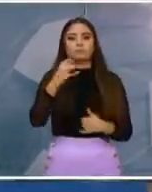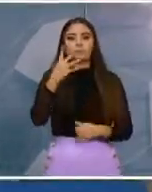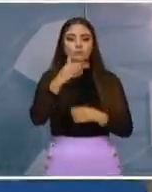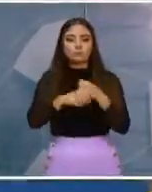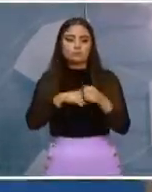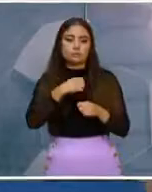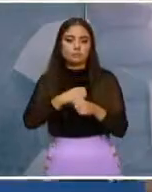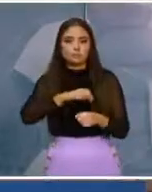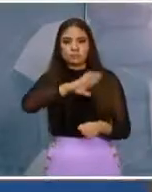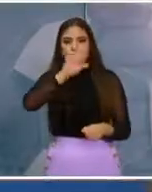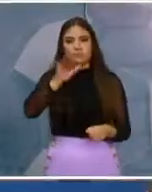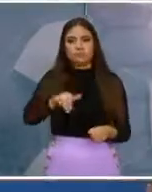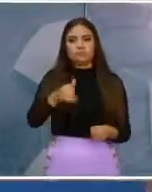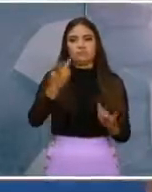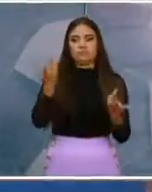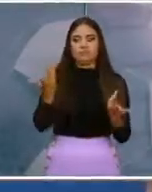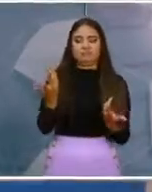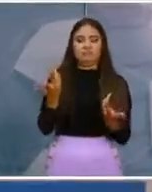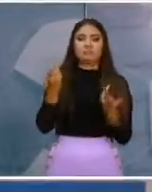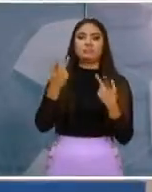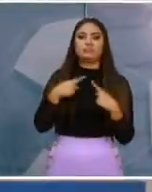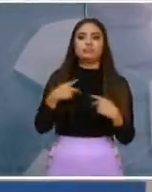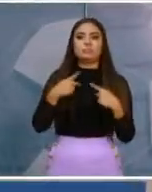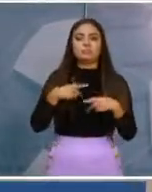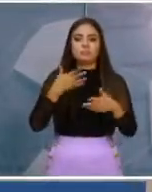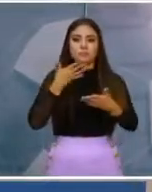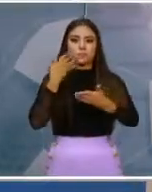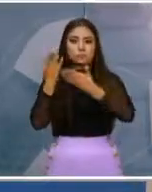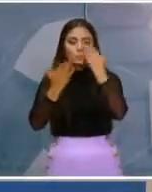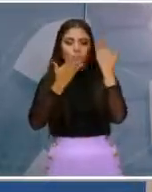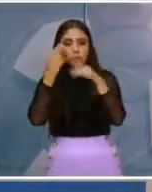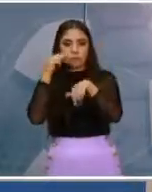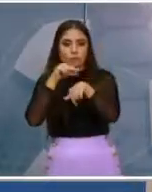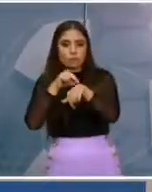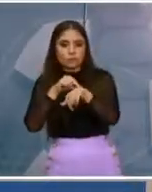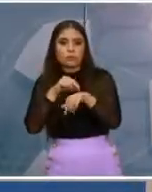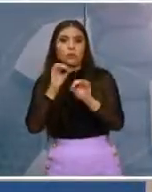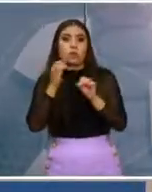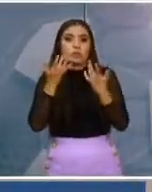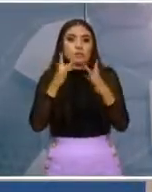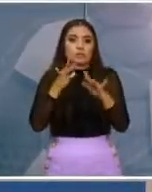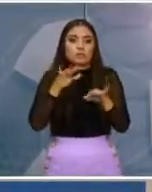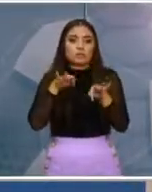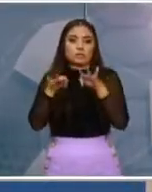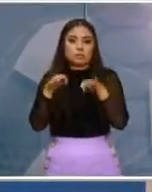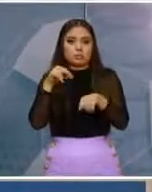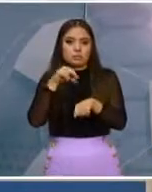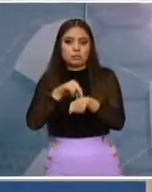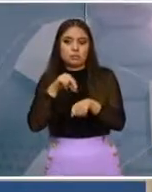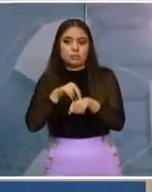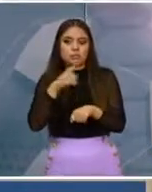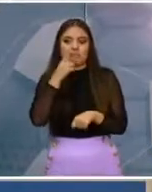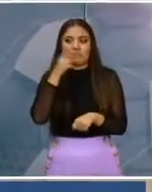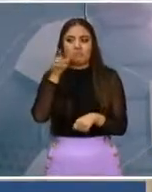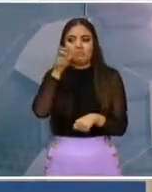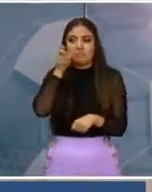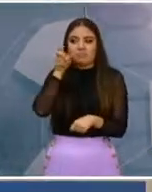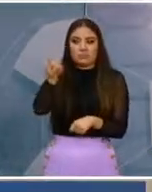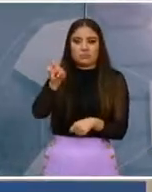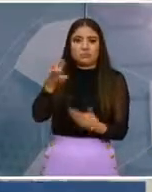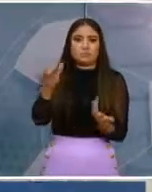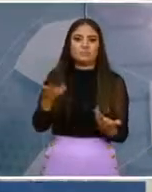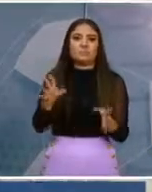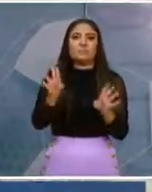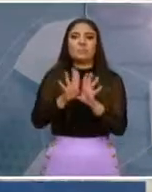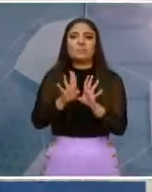que recriminaron que además de malos tratos y condiciones inadecuadas de trabajo, los pasantes tienen que enfrentar las deficiencias de un sistema